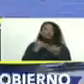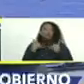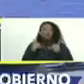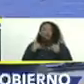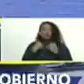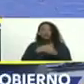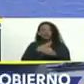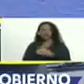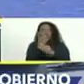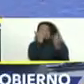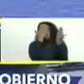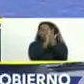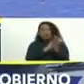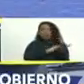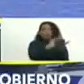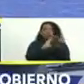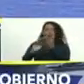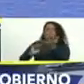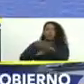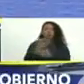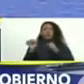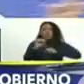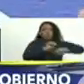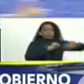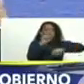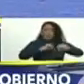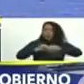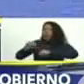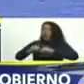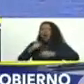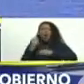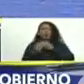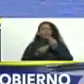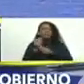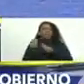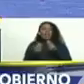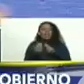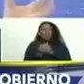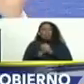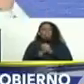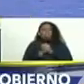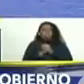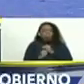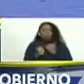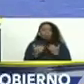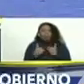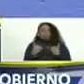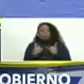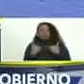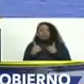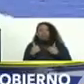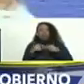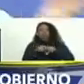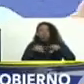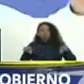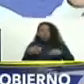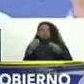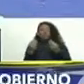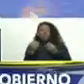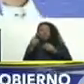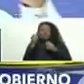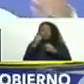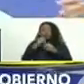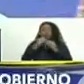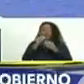debate por la solución de los problemas. A parir, ¿cómo se hizo para parir tantas tuberías? Ah, tanta maquinaria para